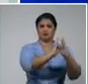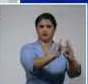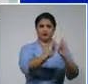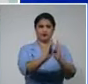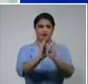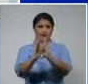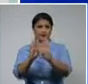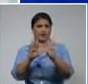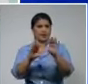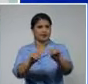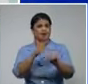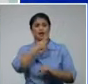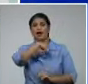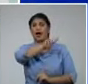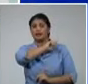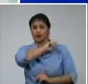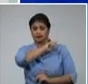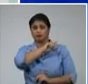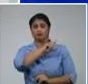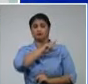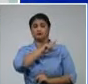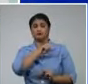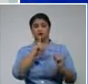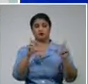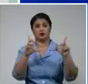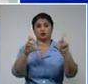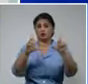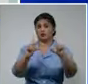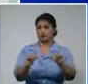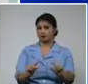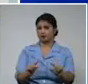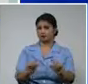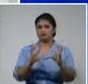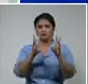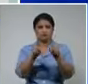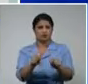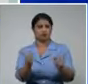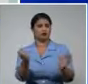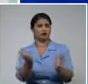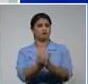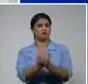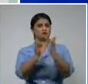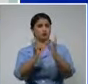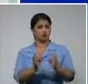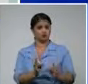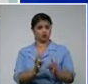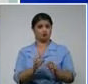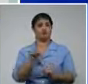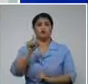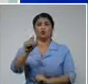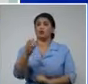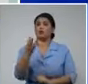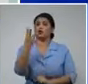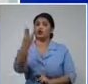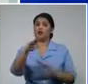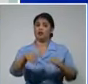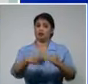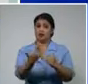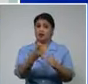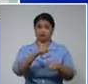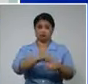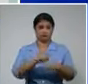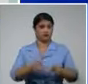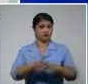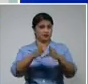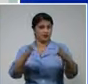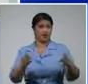casos, sobre todo con el comportamiento que habíamos tenido en los últimos 3 días. Pero fíjense cómo